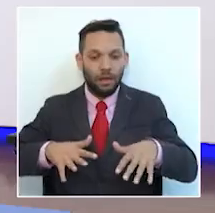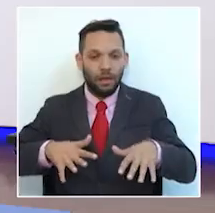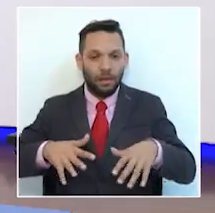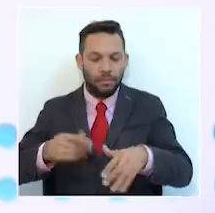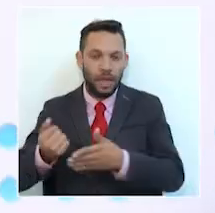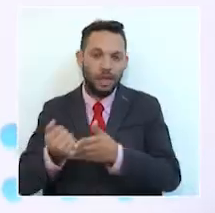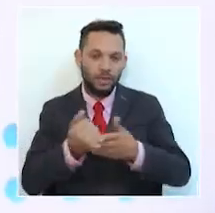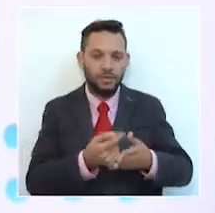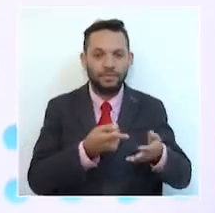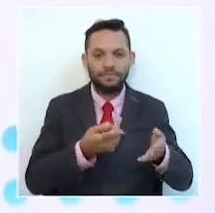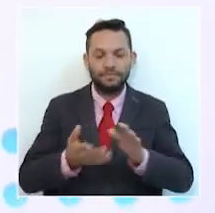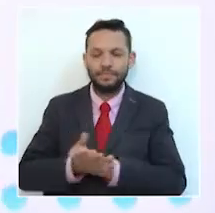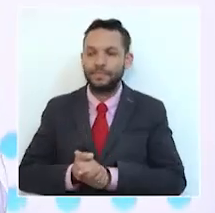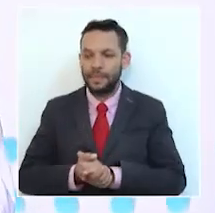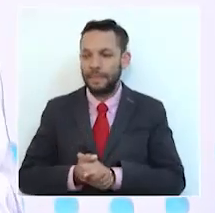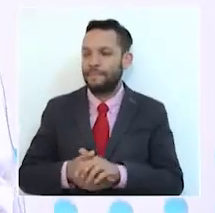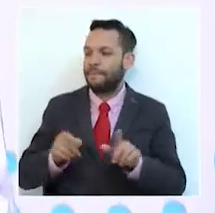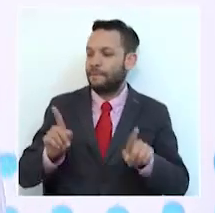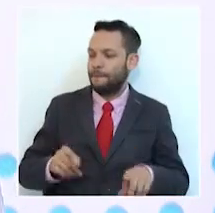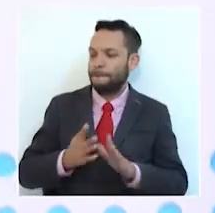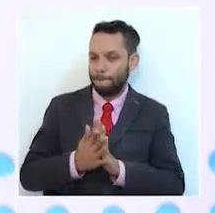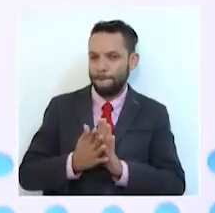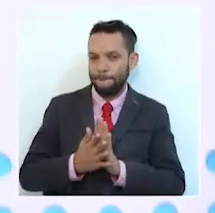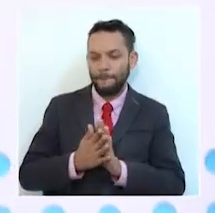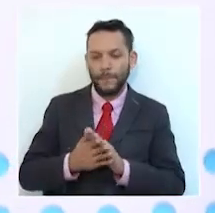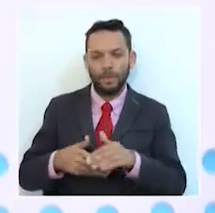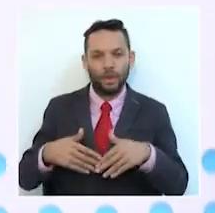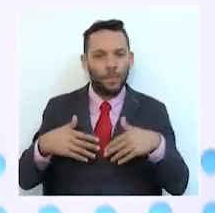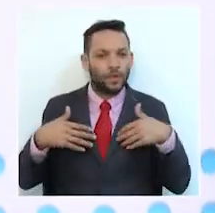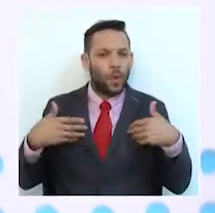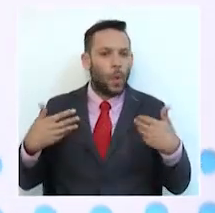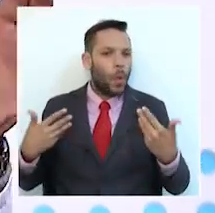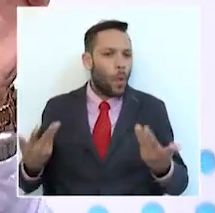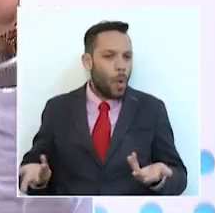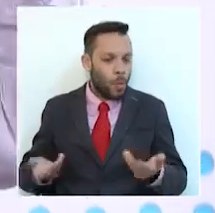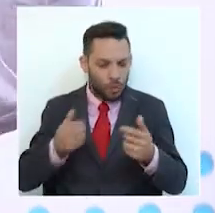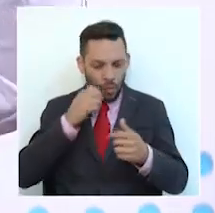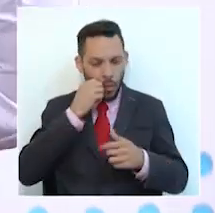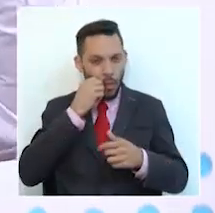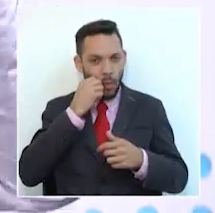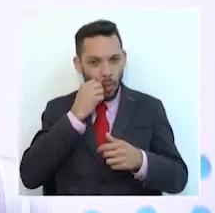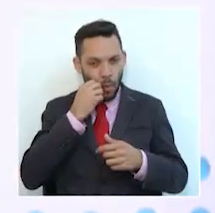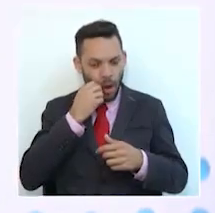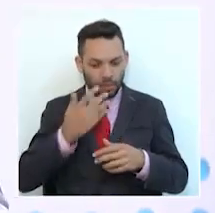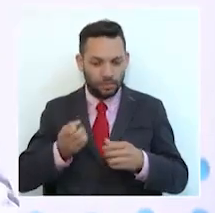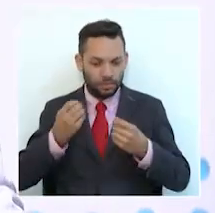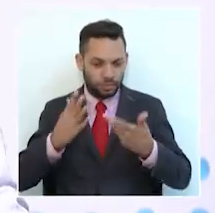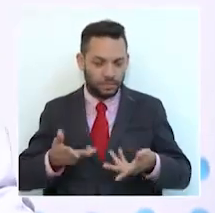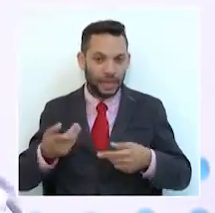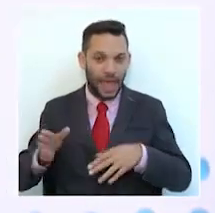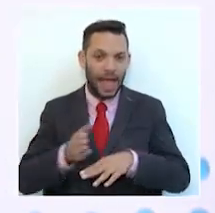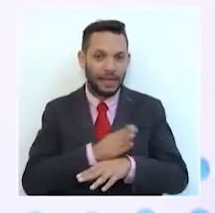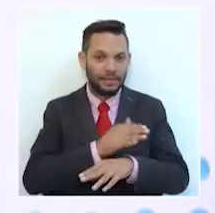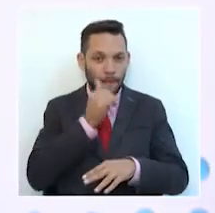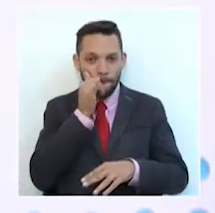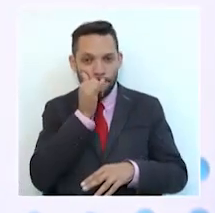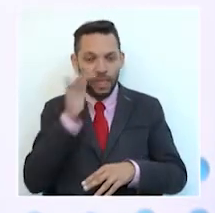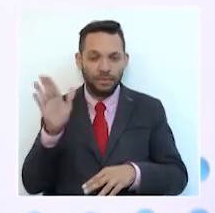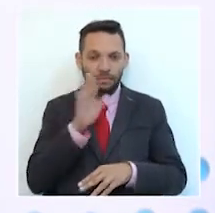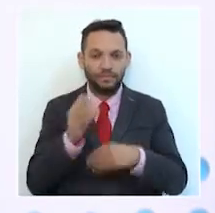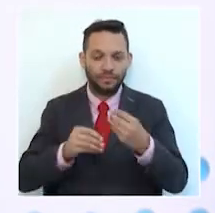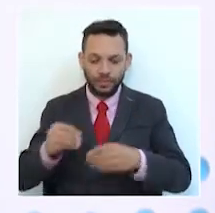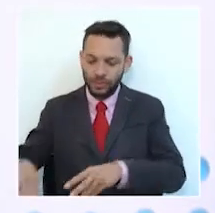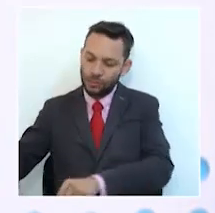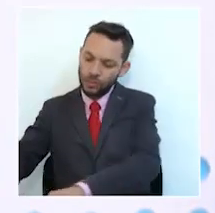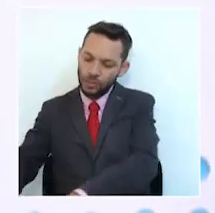también la doctora lourdes sobre cómo entra al cuerpo eso porque ahí veía unas imágenes si la persona se aplica